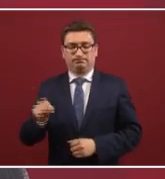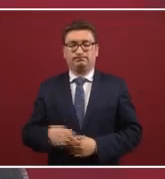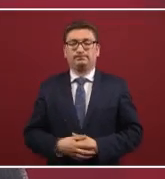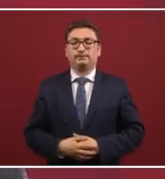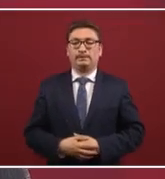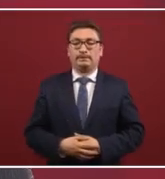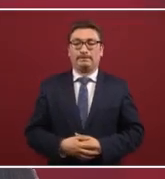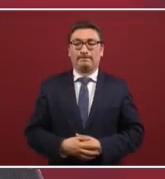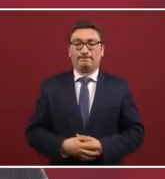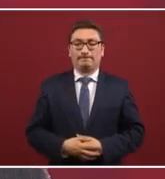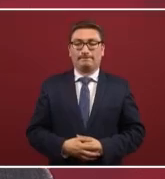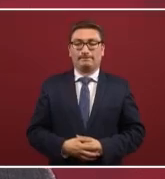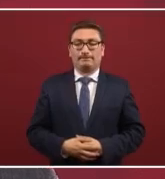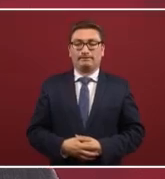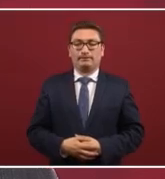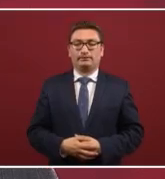y